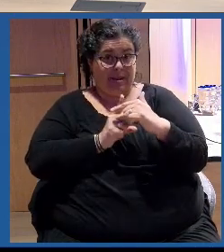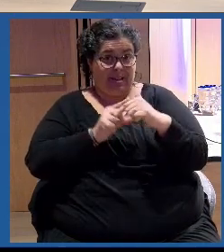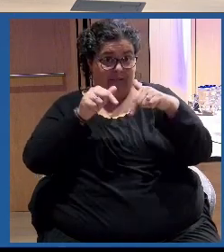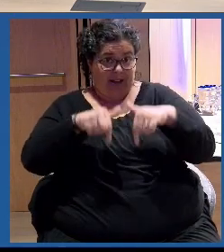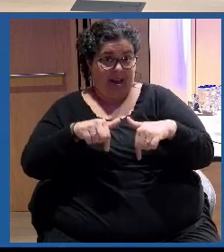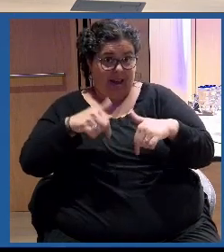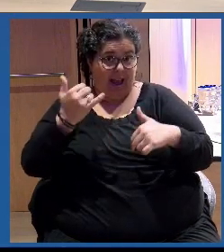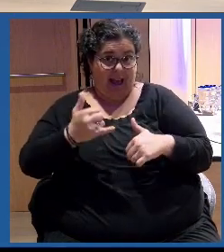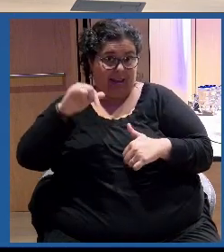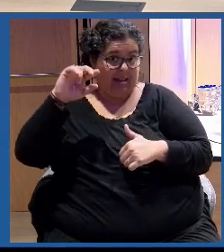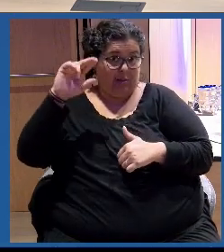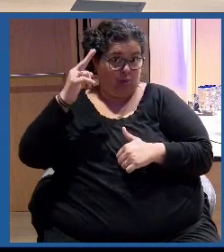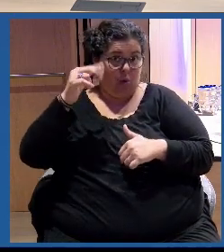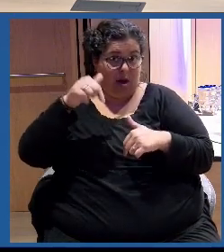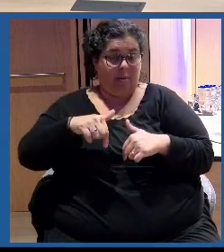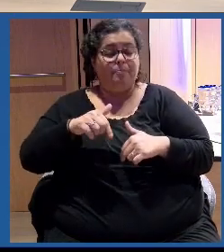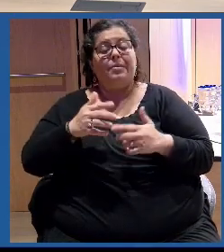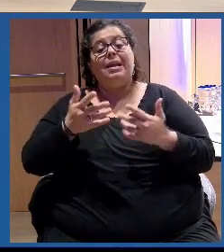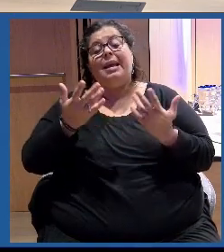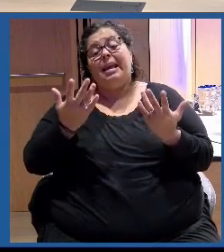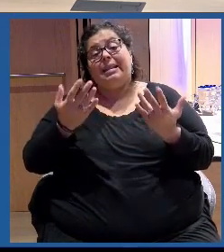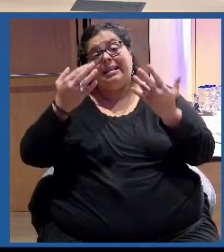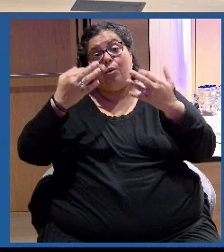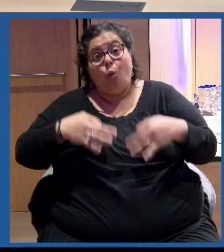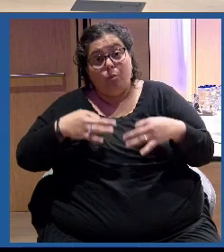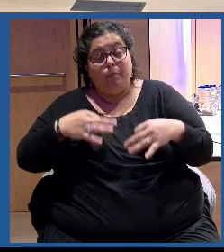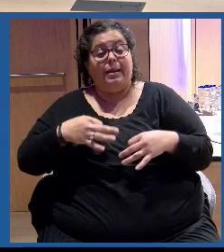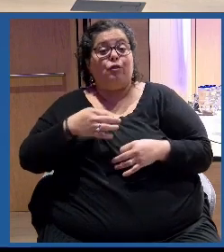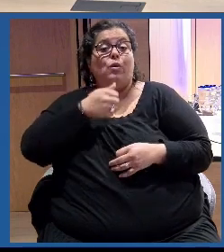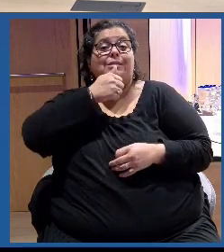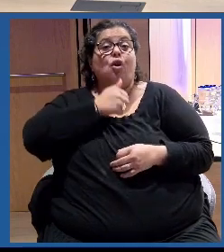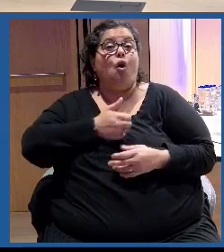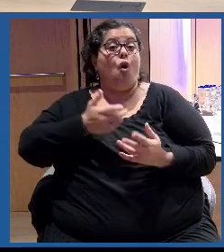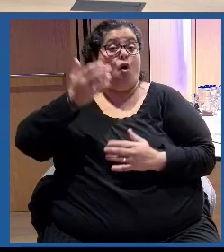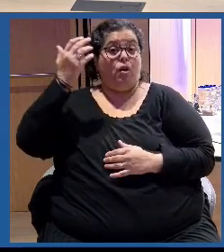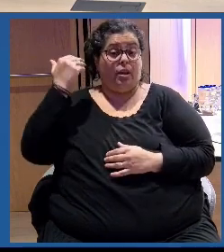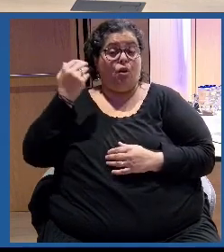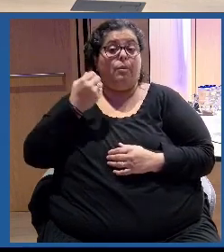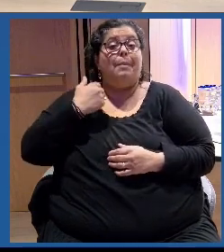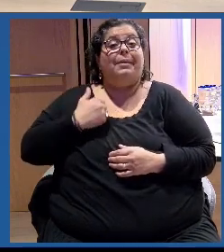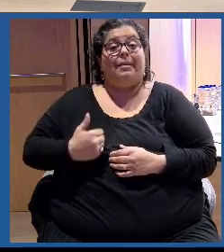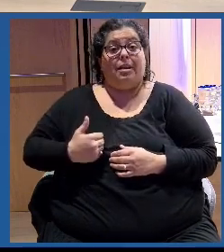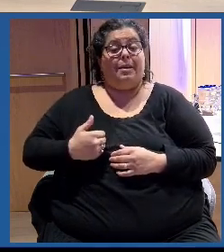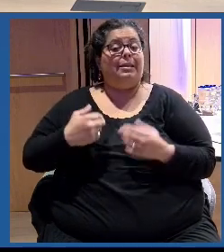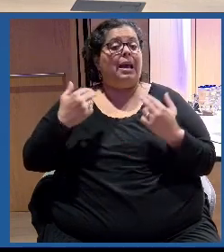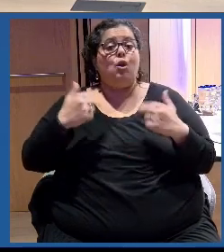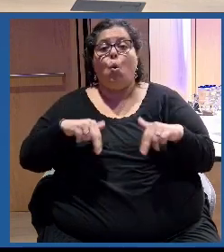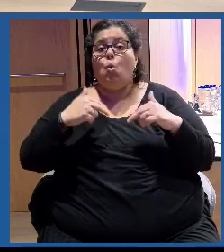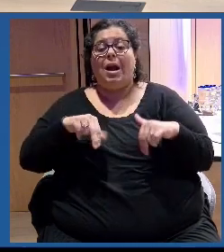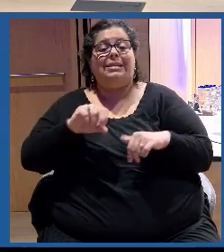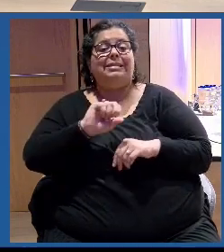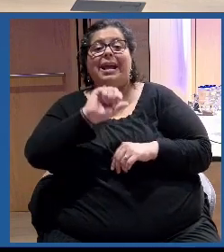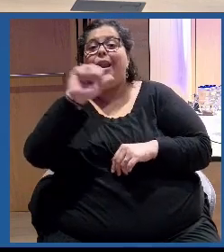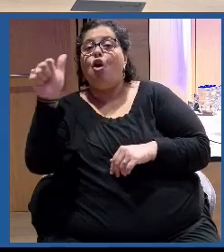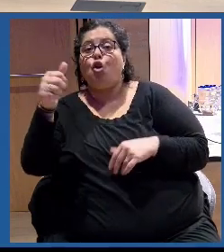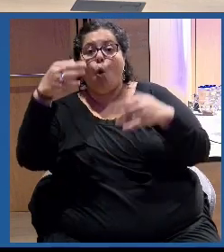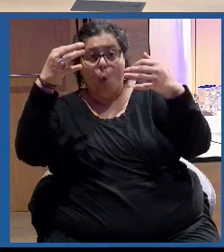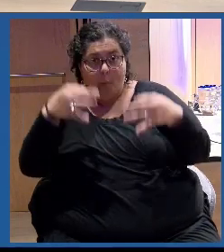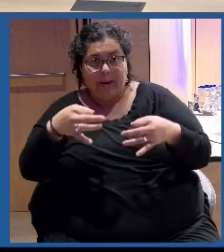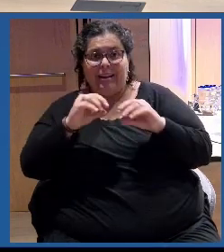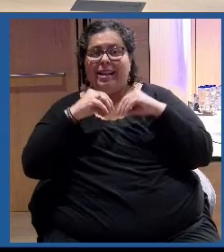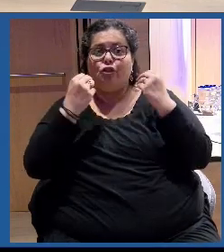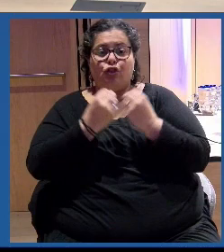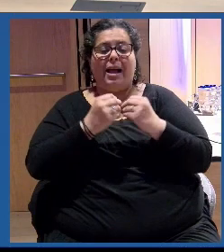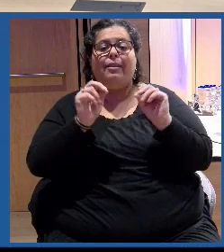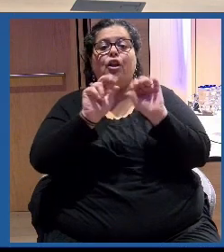actualmente. Tiene un incumplimiento histórico, lamentablemente. Nunca se ha logrado cumplir el 8% de los cupos que se